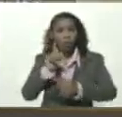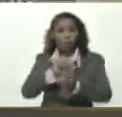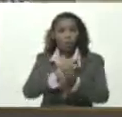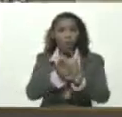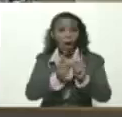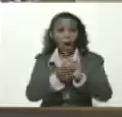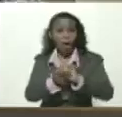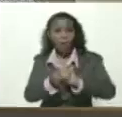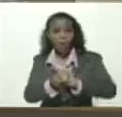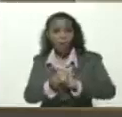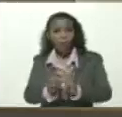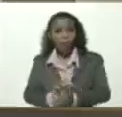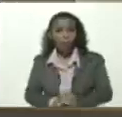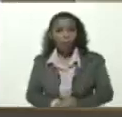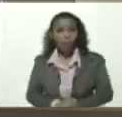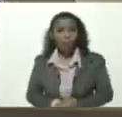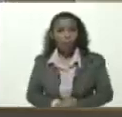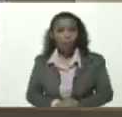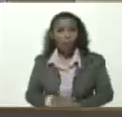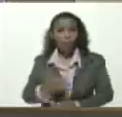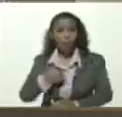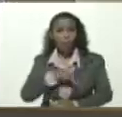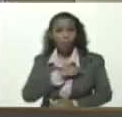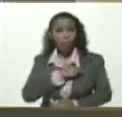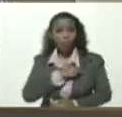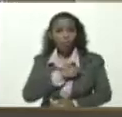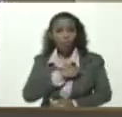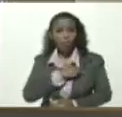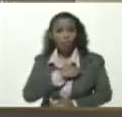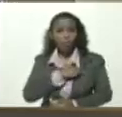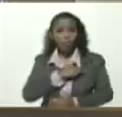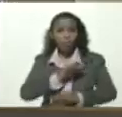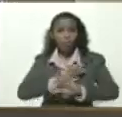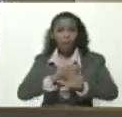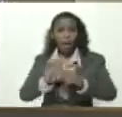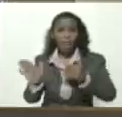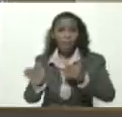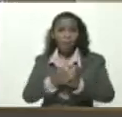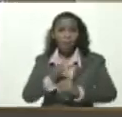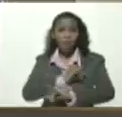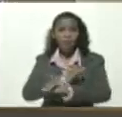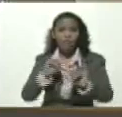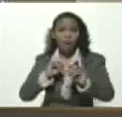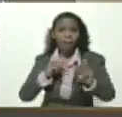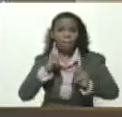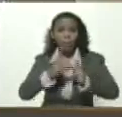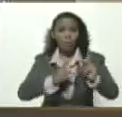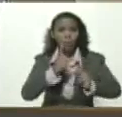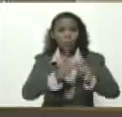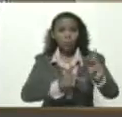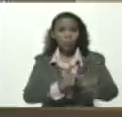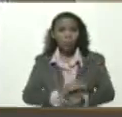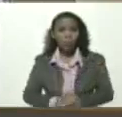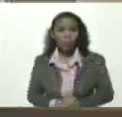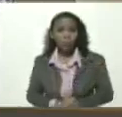y modificación, nosotros hemos cerrado este proceso.